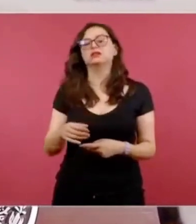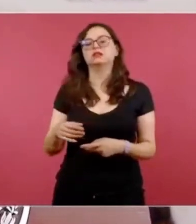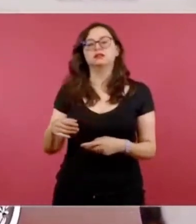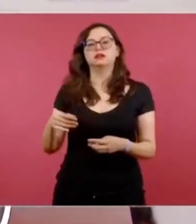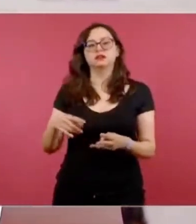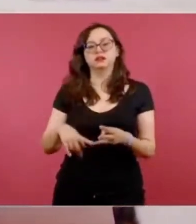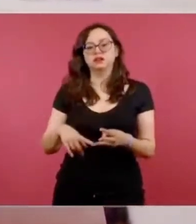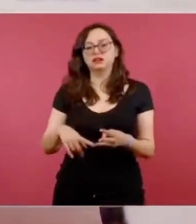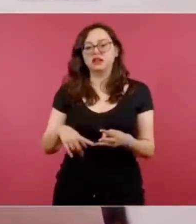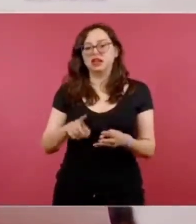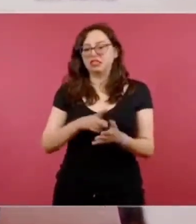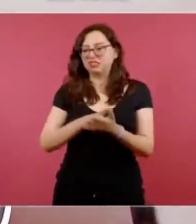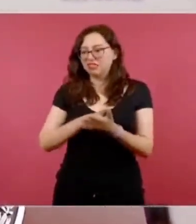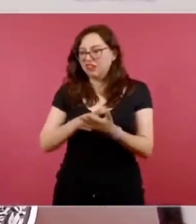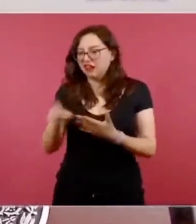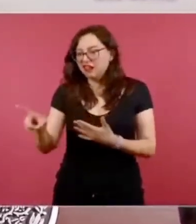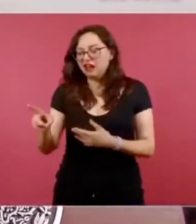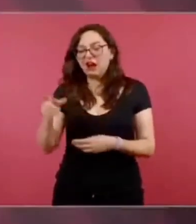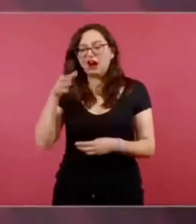que